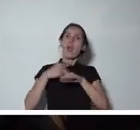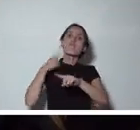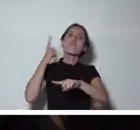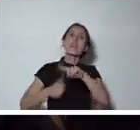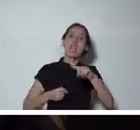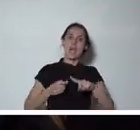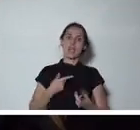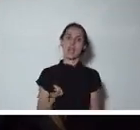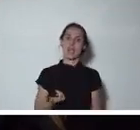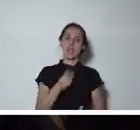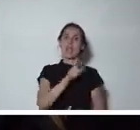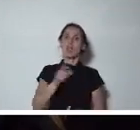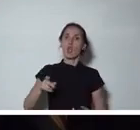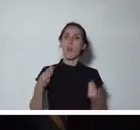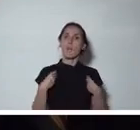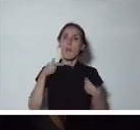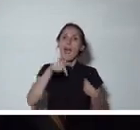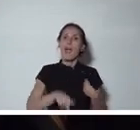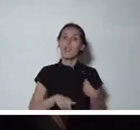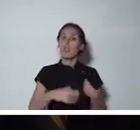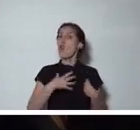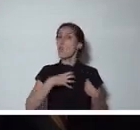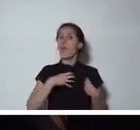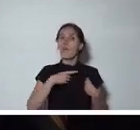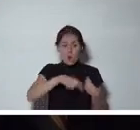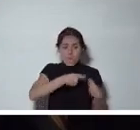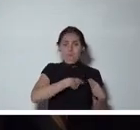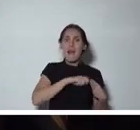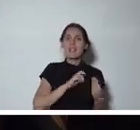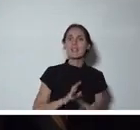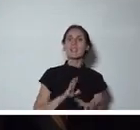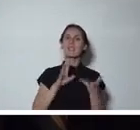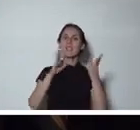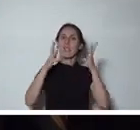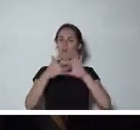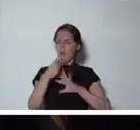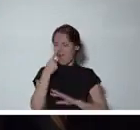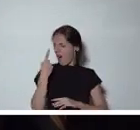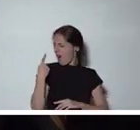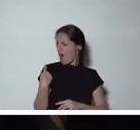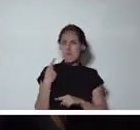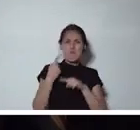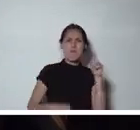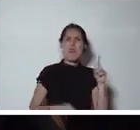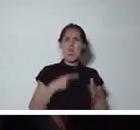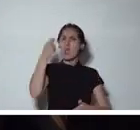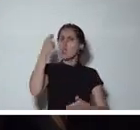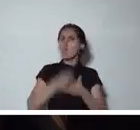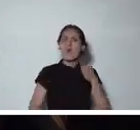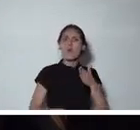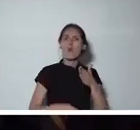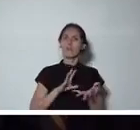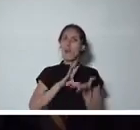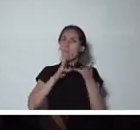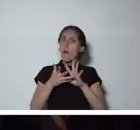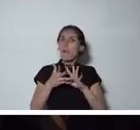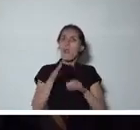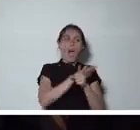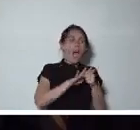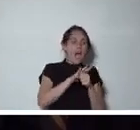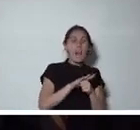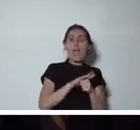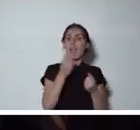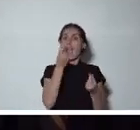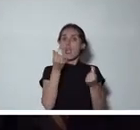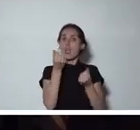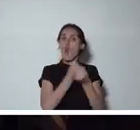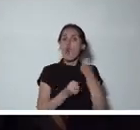y transformar este país después de este durísimo año de emergencia sanitaria económica y social si no dejamos de cargar